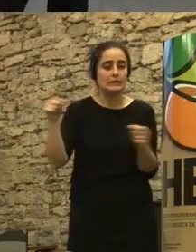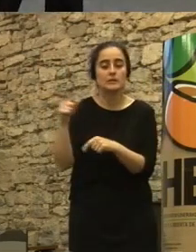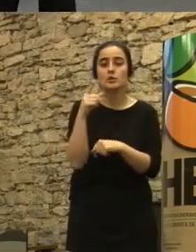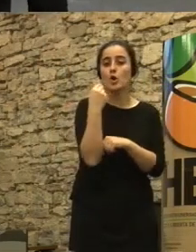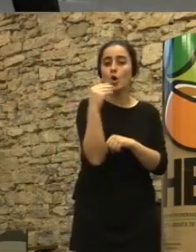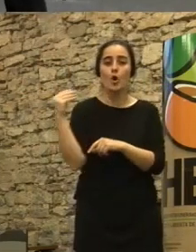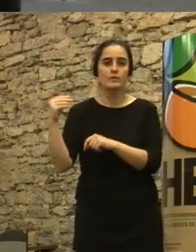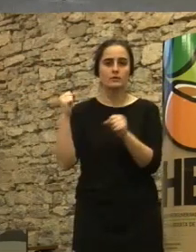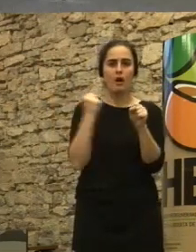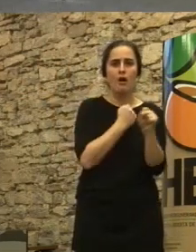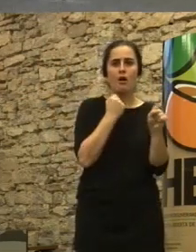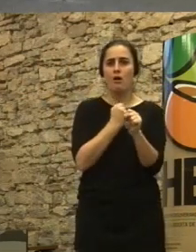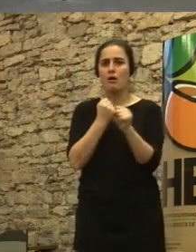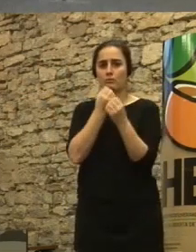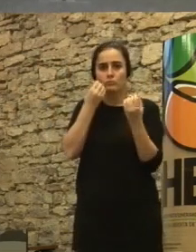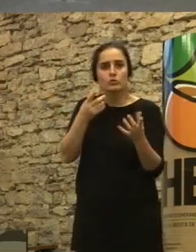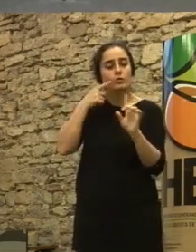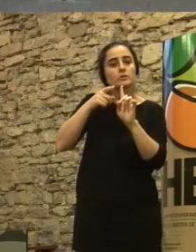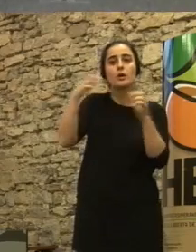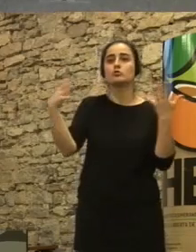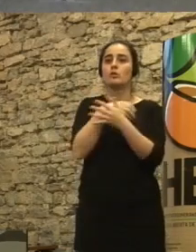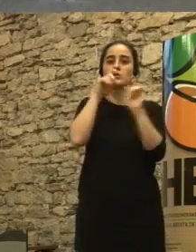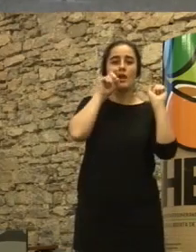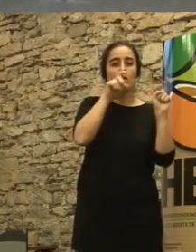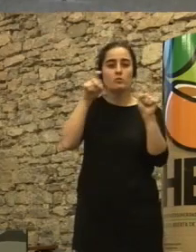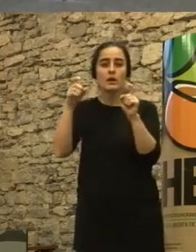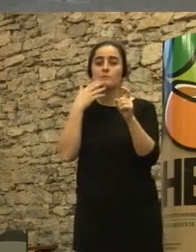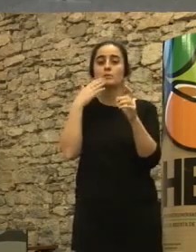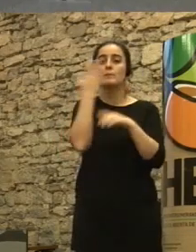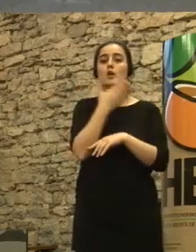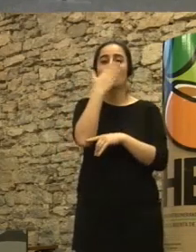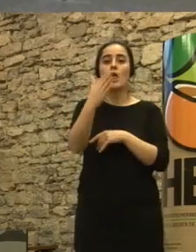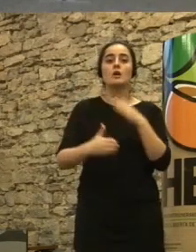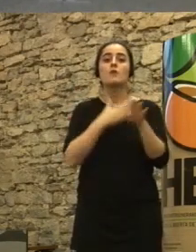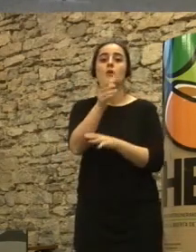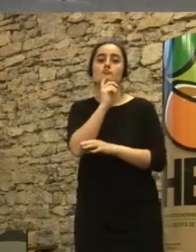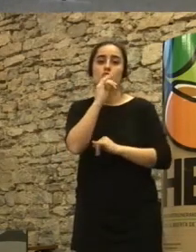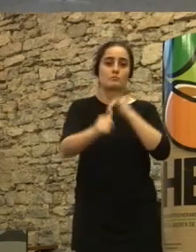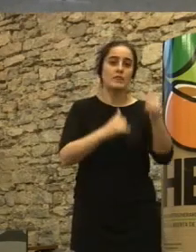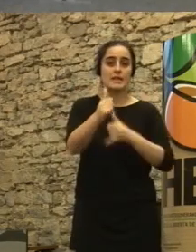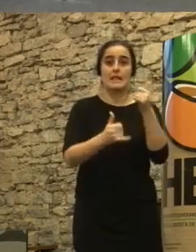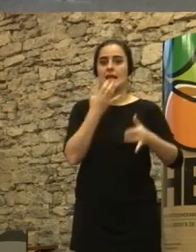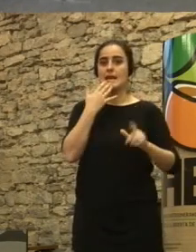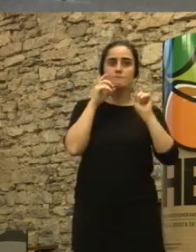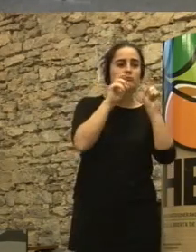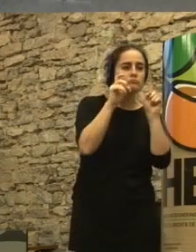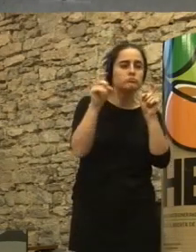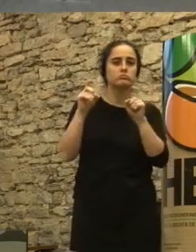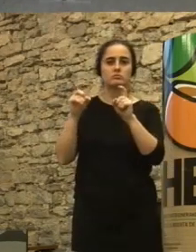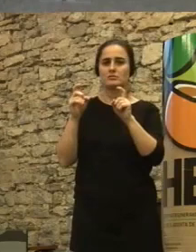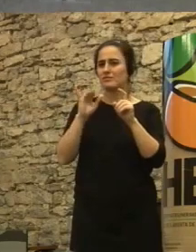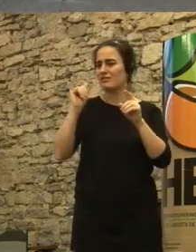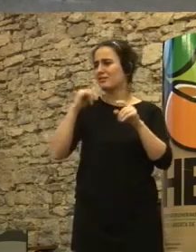haciendo trabajos muy buenos para educar a todos para que vayan a clase en bicicleta, por ejemplo, ¿no? O sea, es infinito.